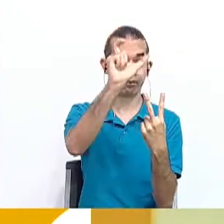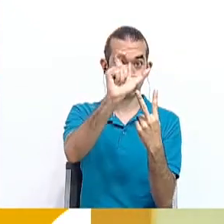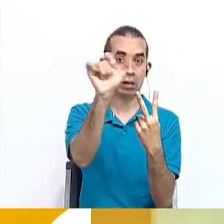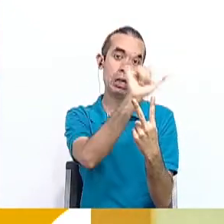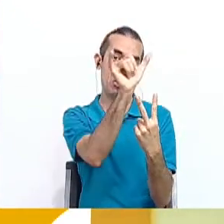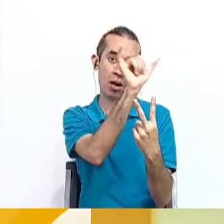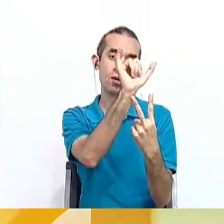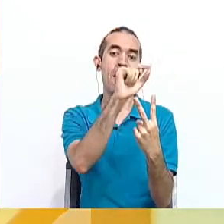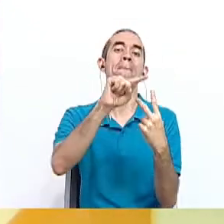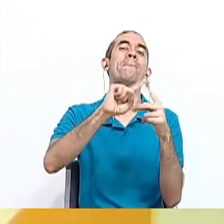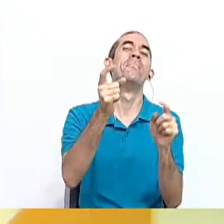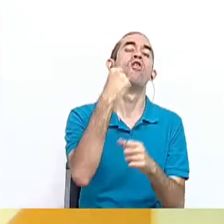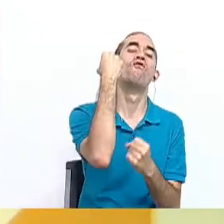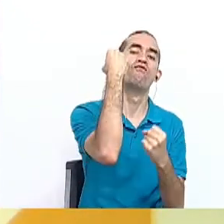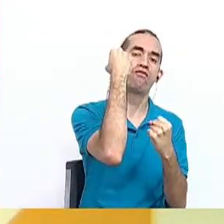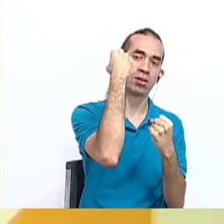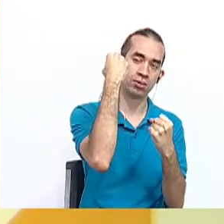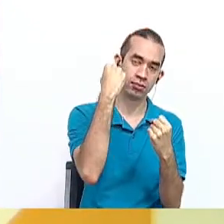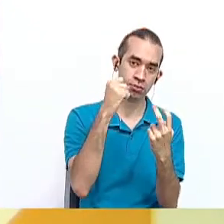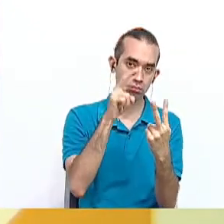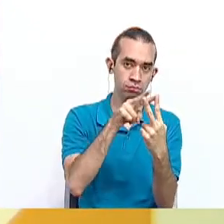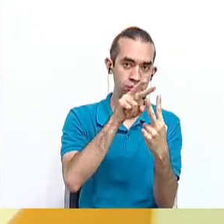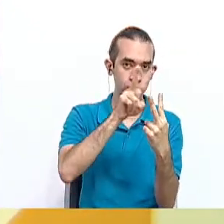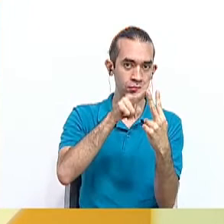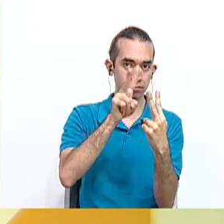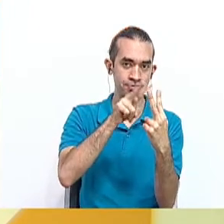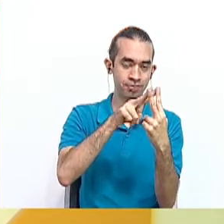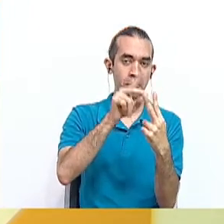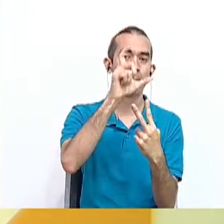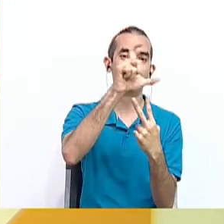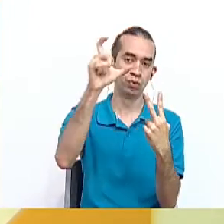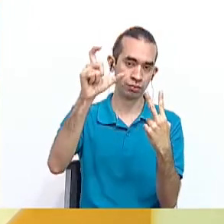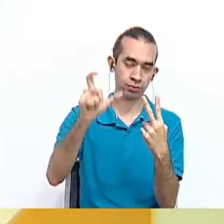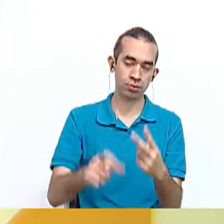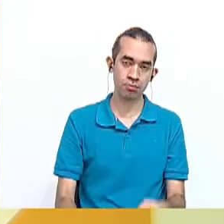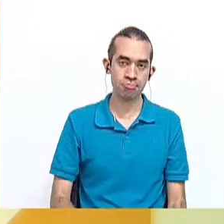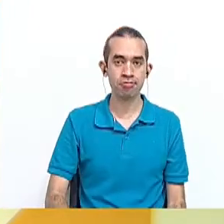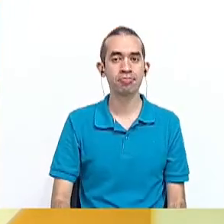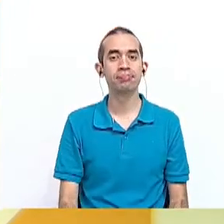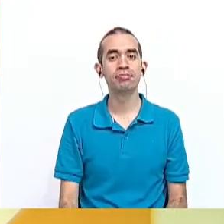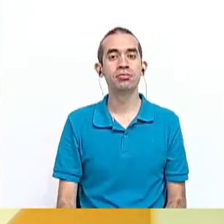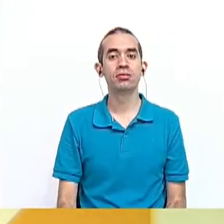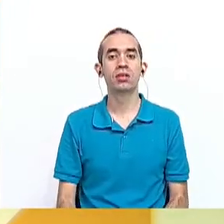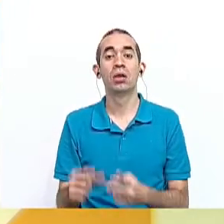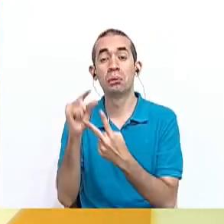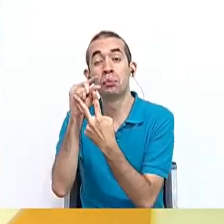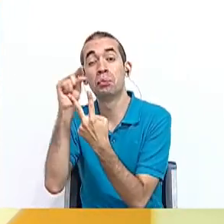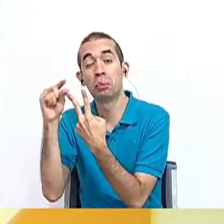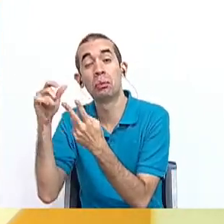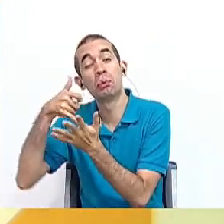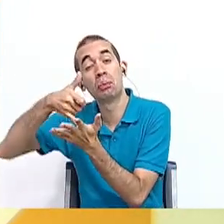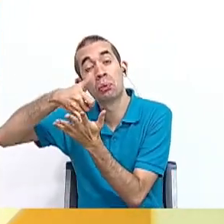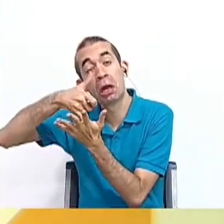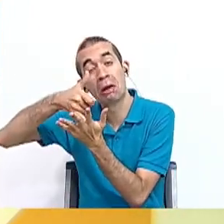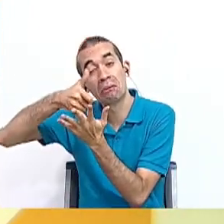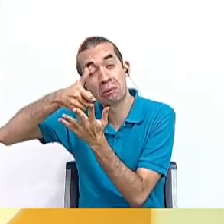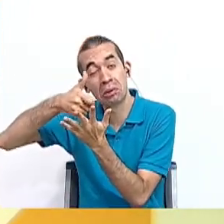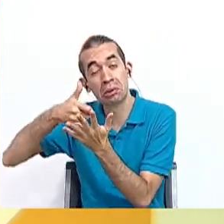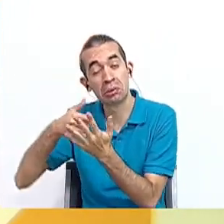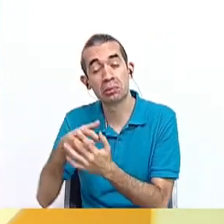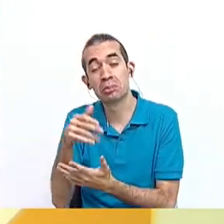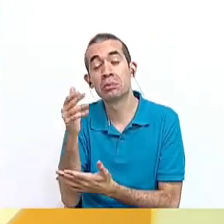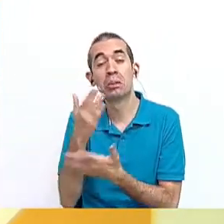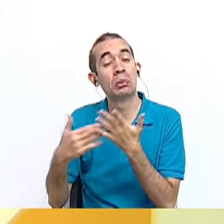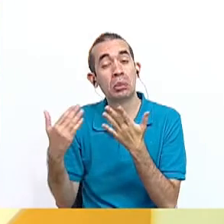homocigoto, pero dominante por ser letra mayúscula. La característica recesiva es aquella